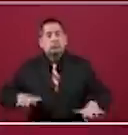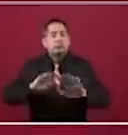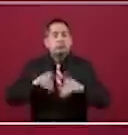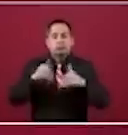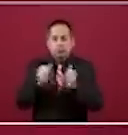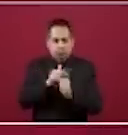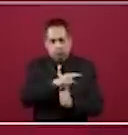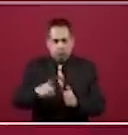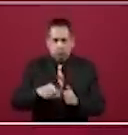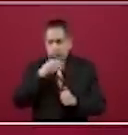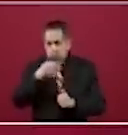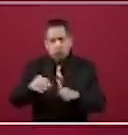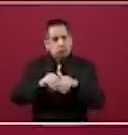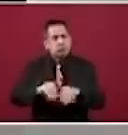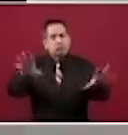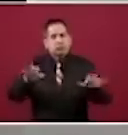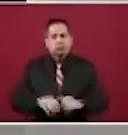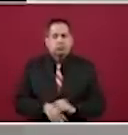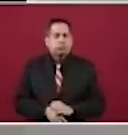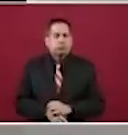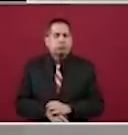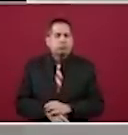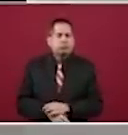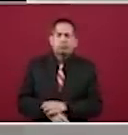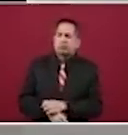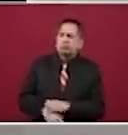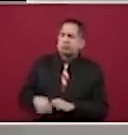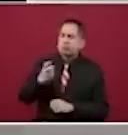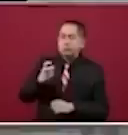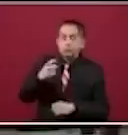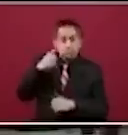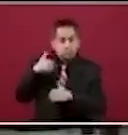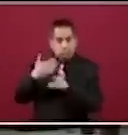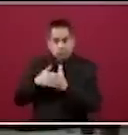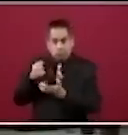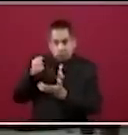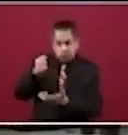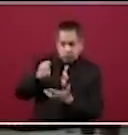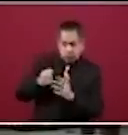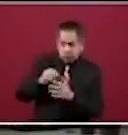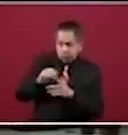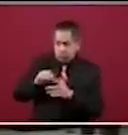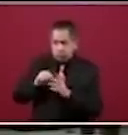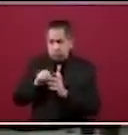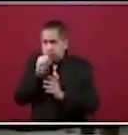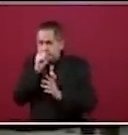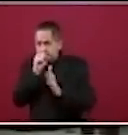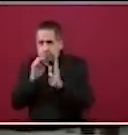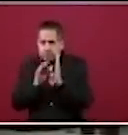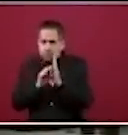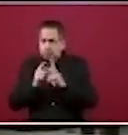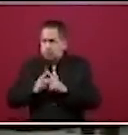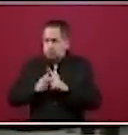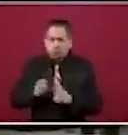de ustedes. ¿Tiene algunos indicadores, presidente, en el presupuesto para poder hacer esta evaluación de cuánto se